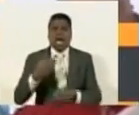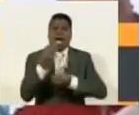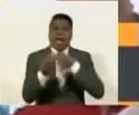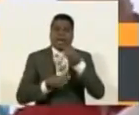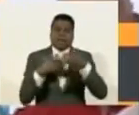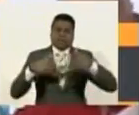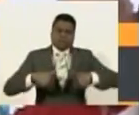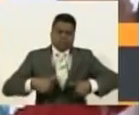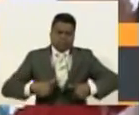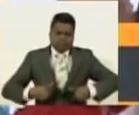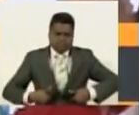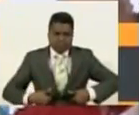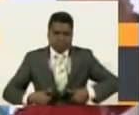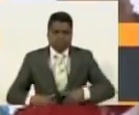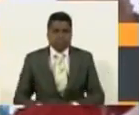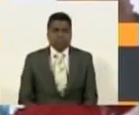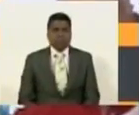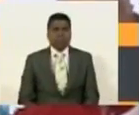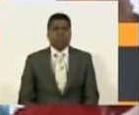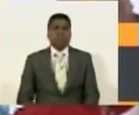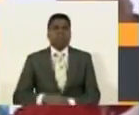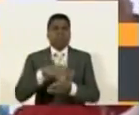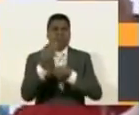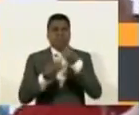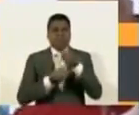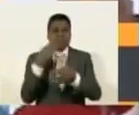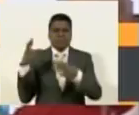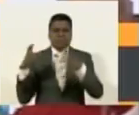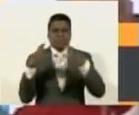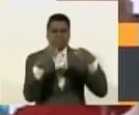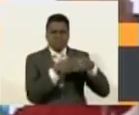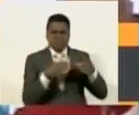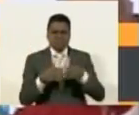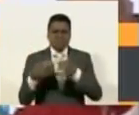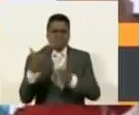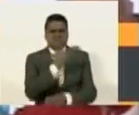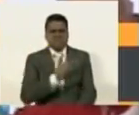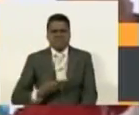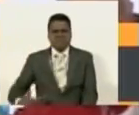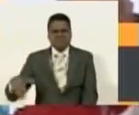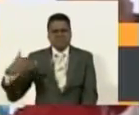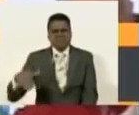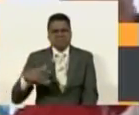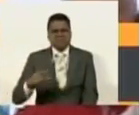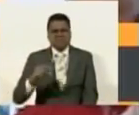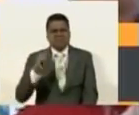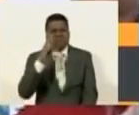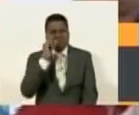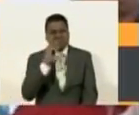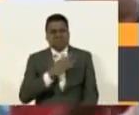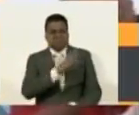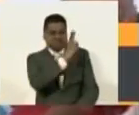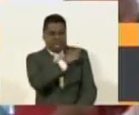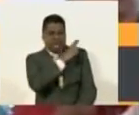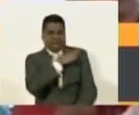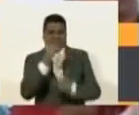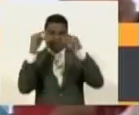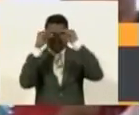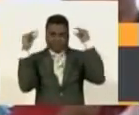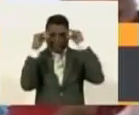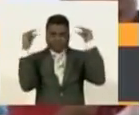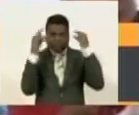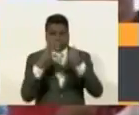esfuerzo y ha creado una comisión presidencial que dirige nuestro hermano Elías Agua para